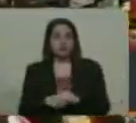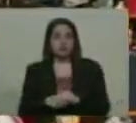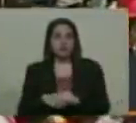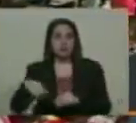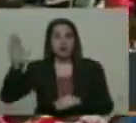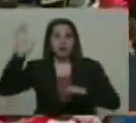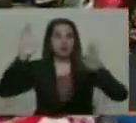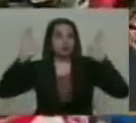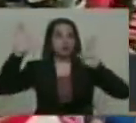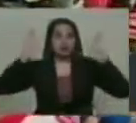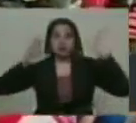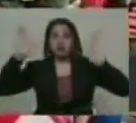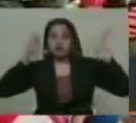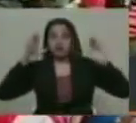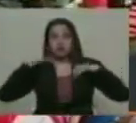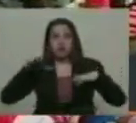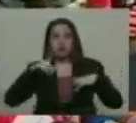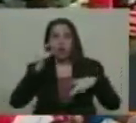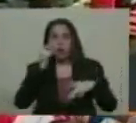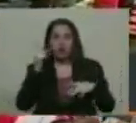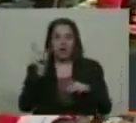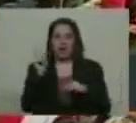Levanten la mano los barrigones.